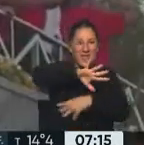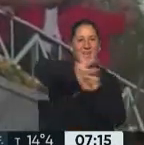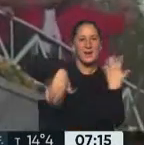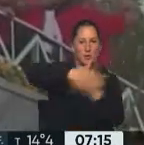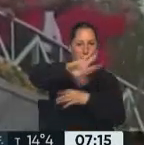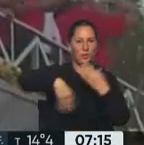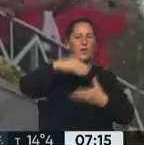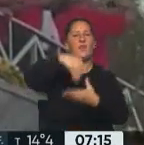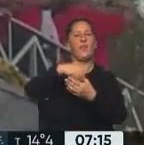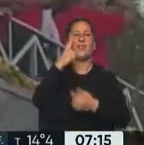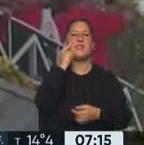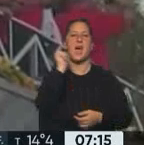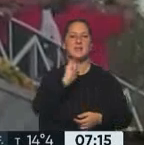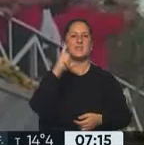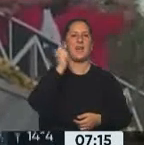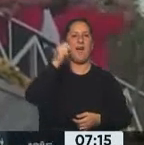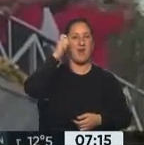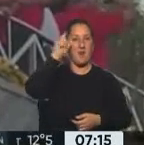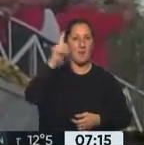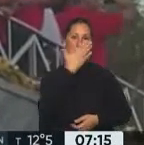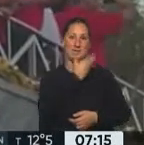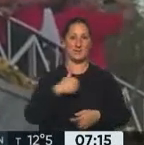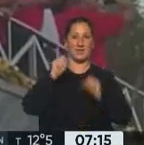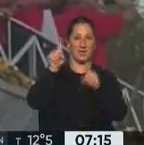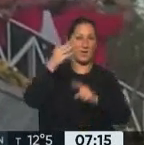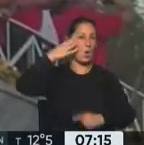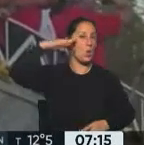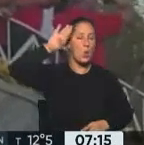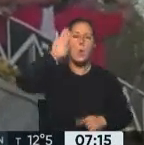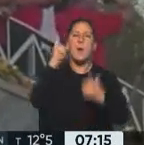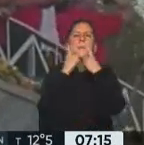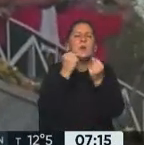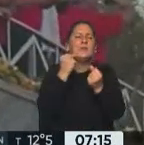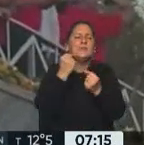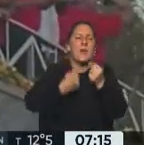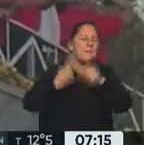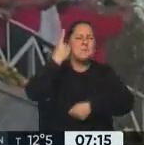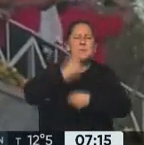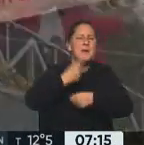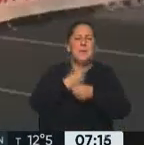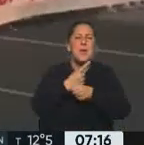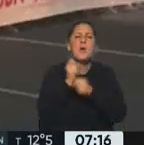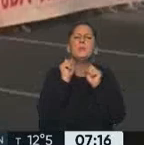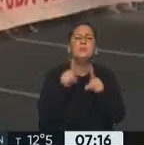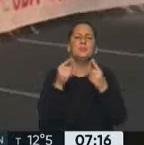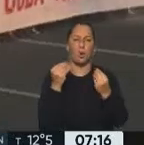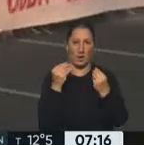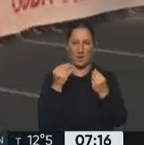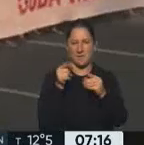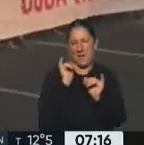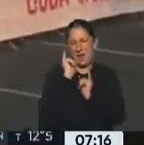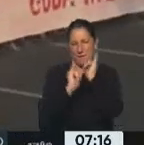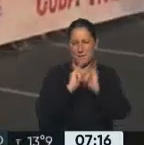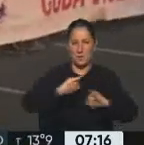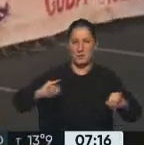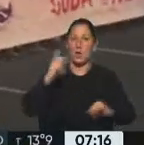Participó Díaz-Canel, el presidente cubano, y el reclamo principal de las manifestaciones en Cuba, por ejemplo, para darte un dato,